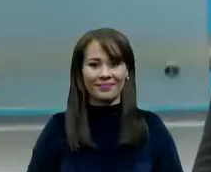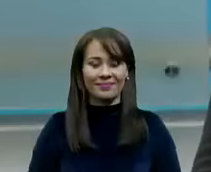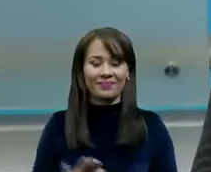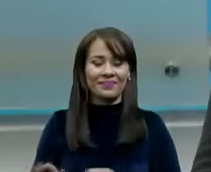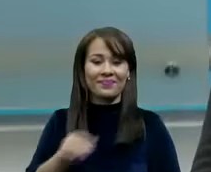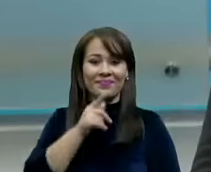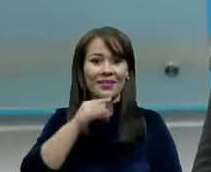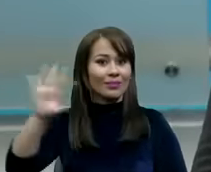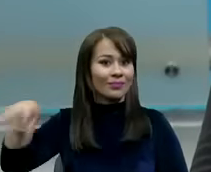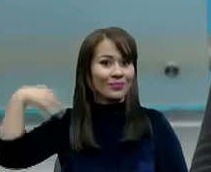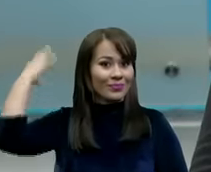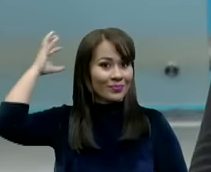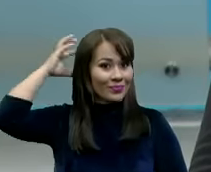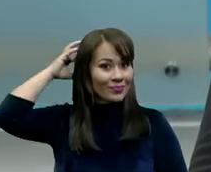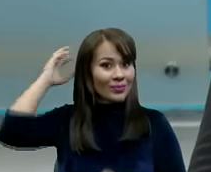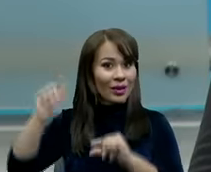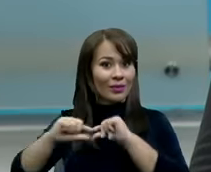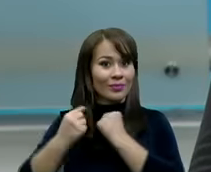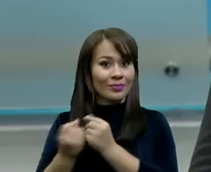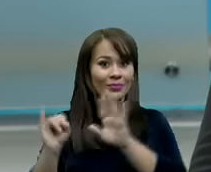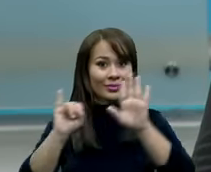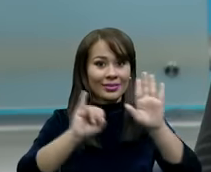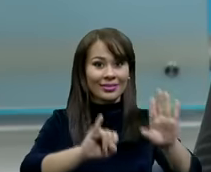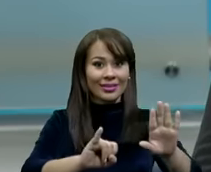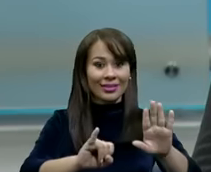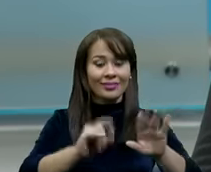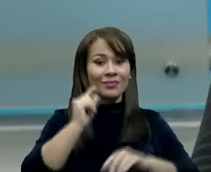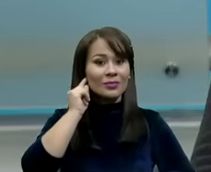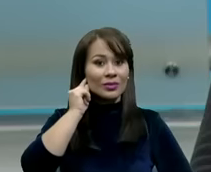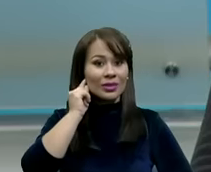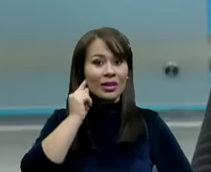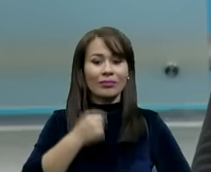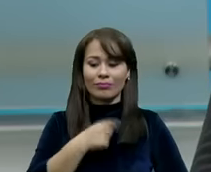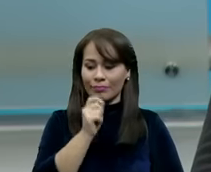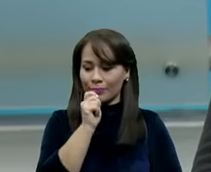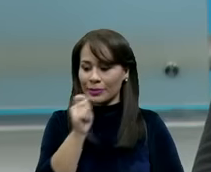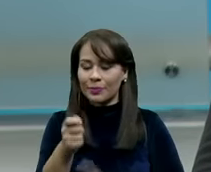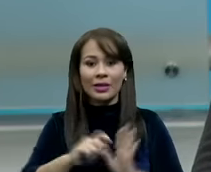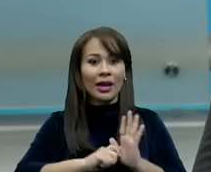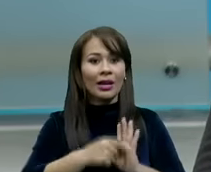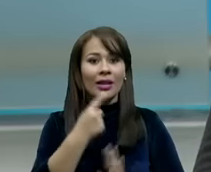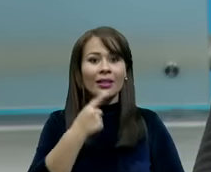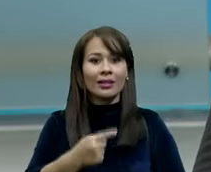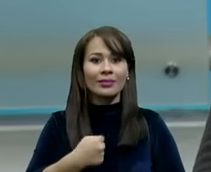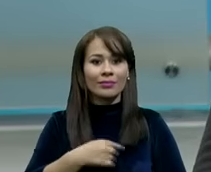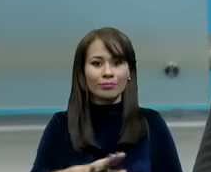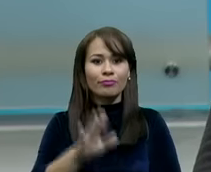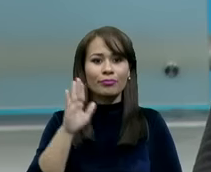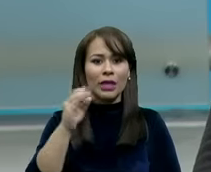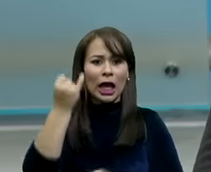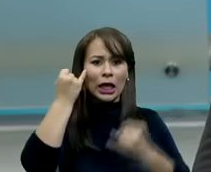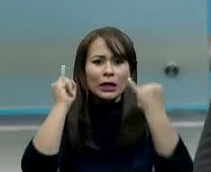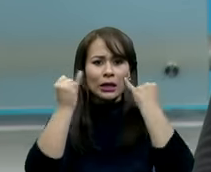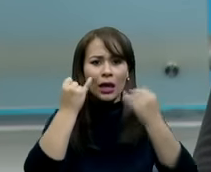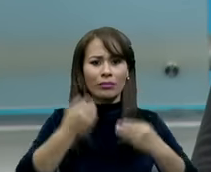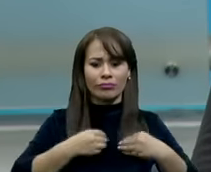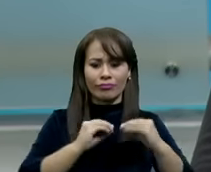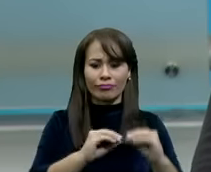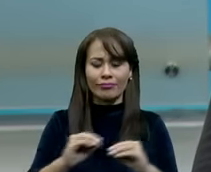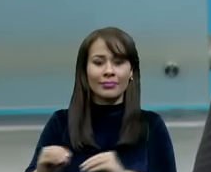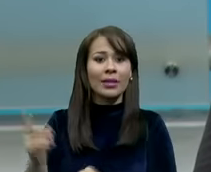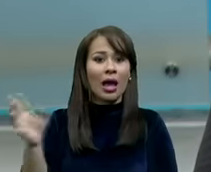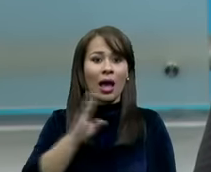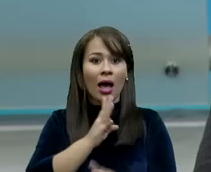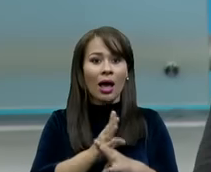La candidata presidencial por el Partido Social Cristiano, Cintia Viteri, en entrevista radial ratificó sus propuestas de campaña.